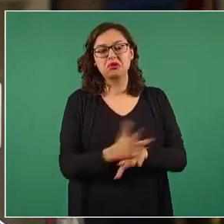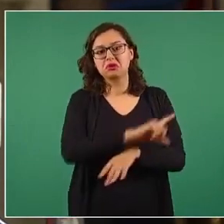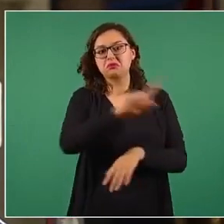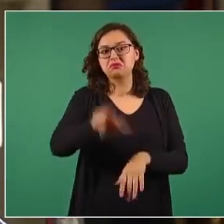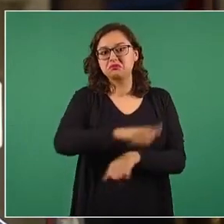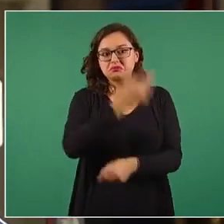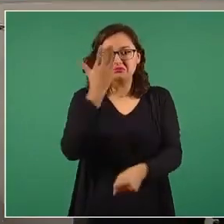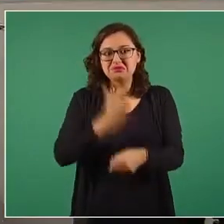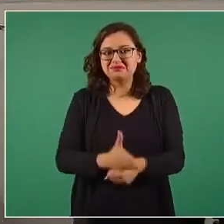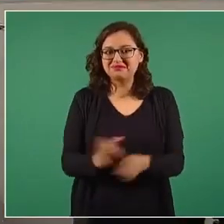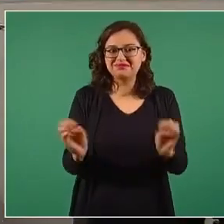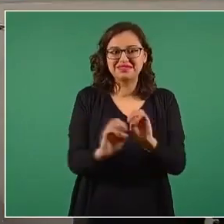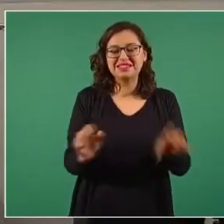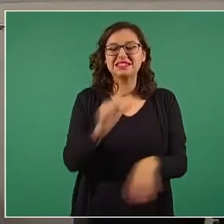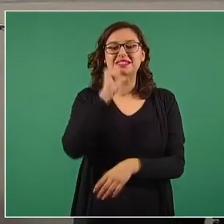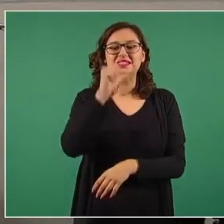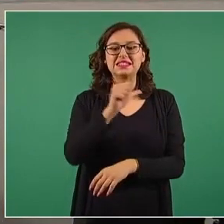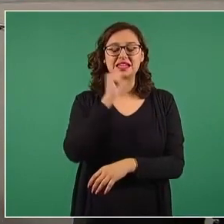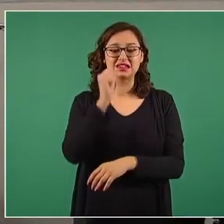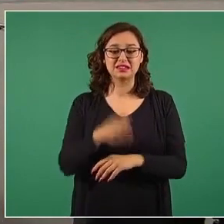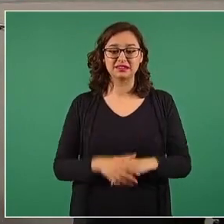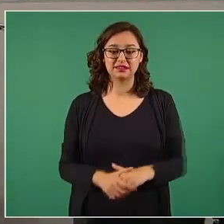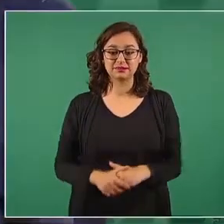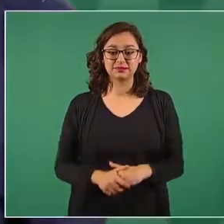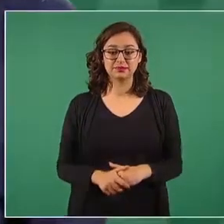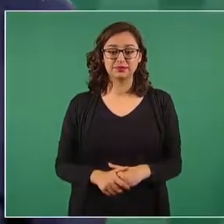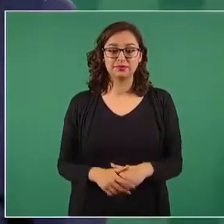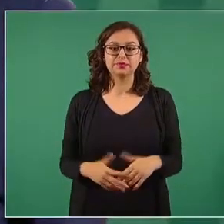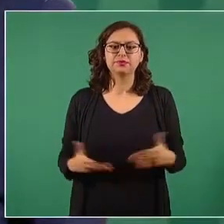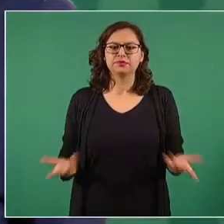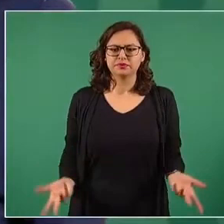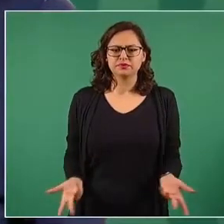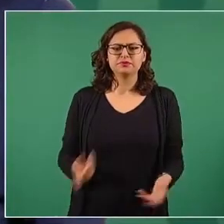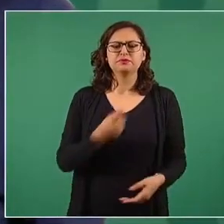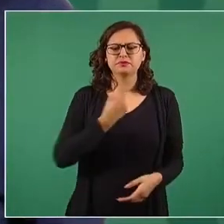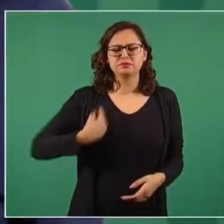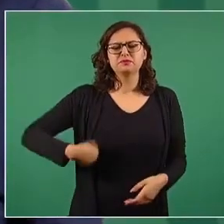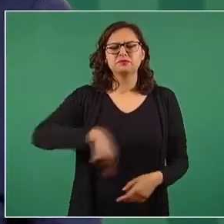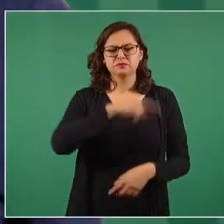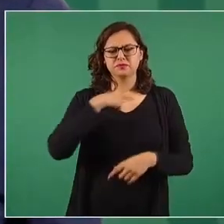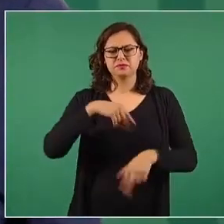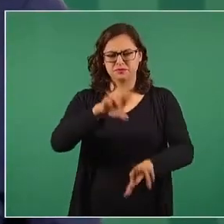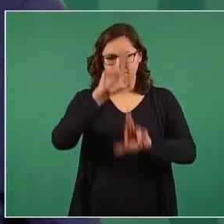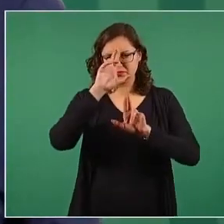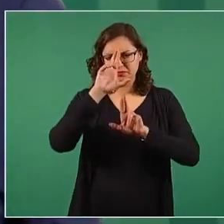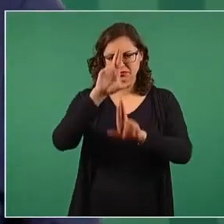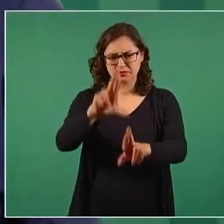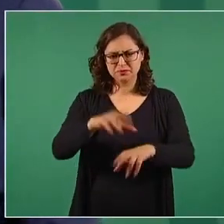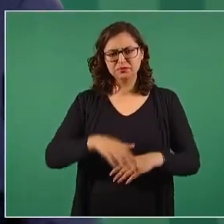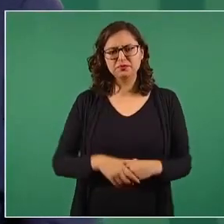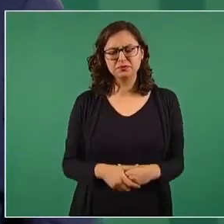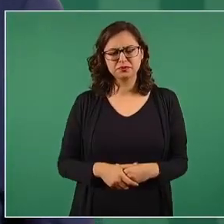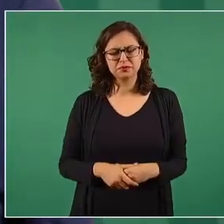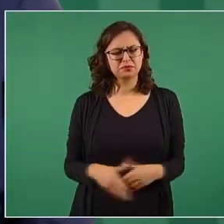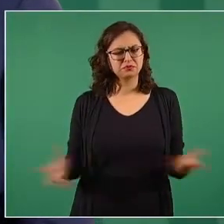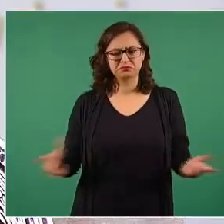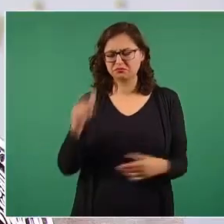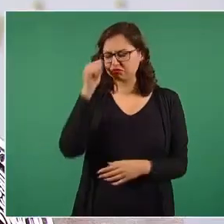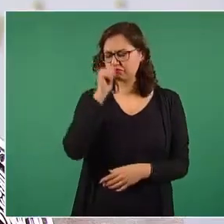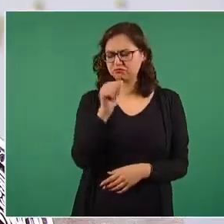no hay respuestas. Pero hay respeto de parte de nosotros a los periodistas. Siempre